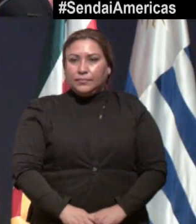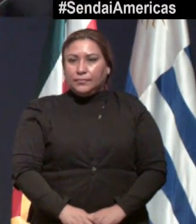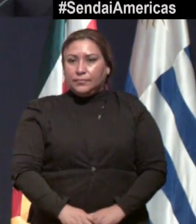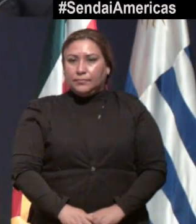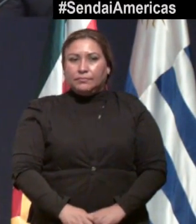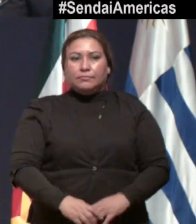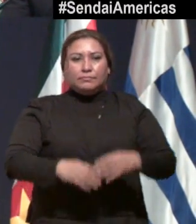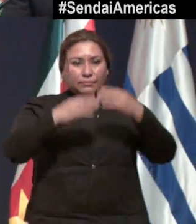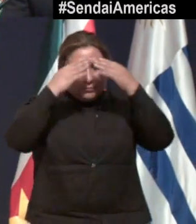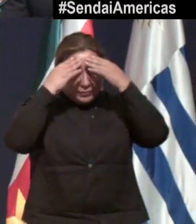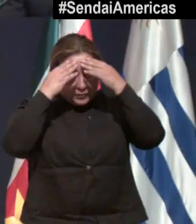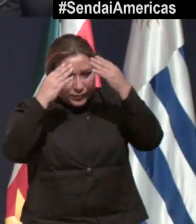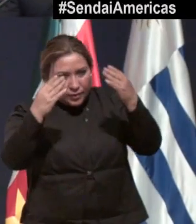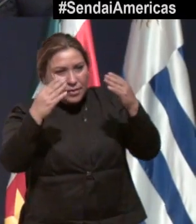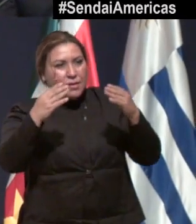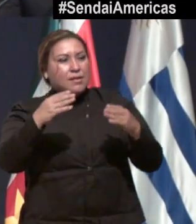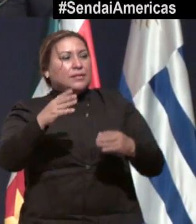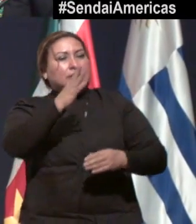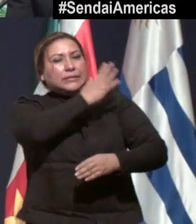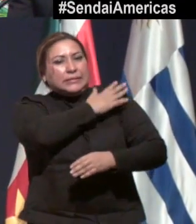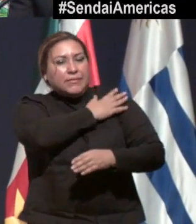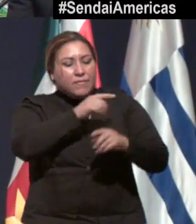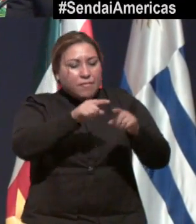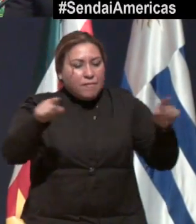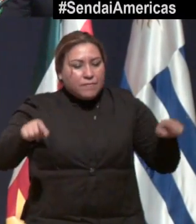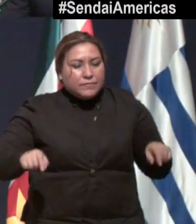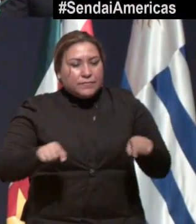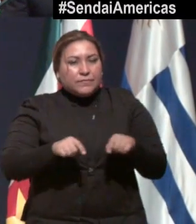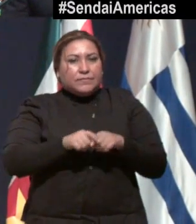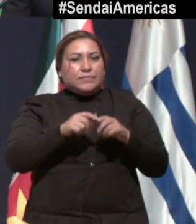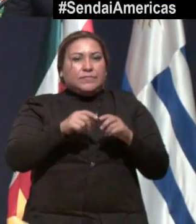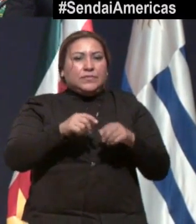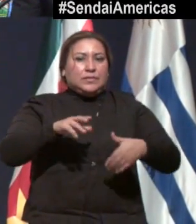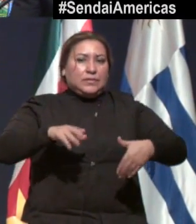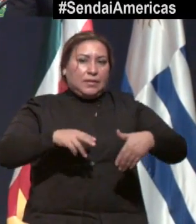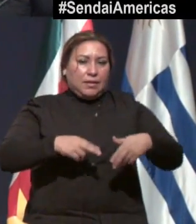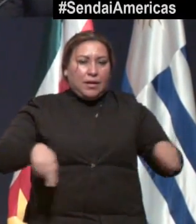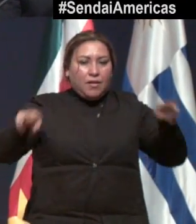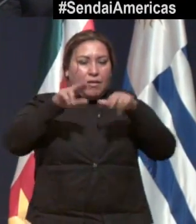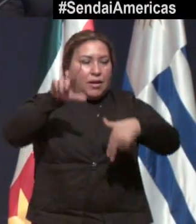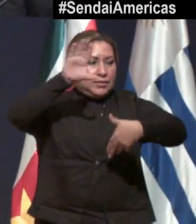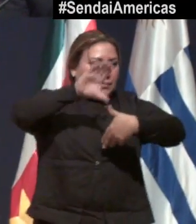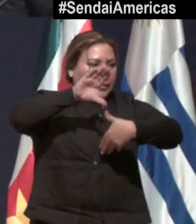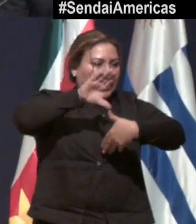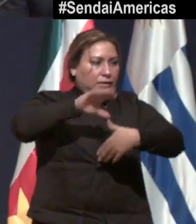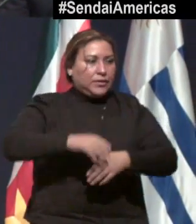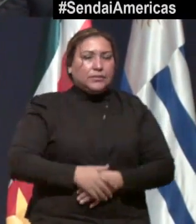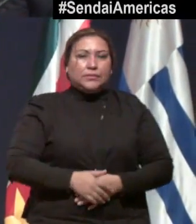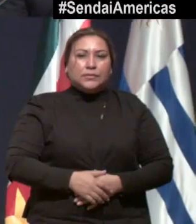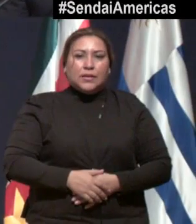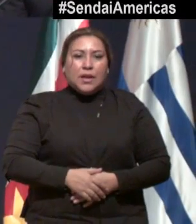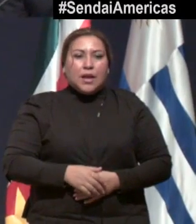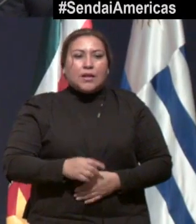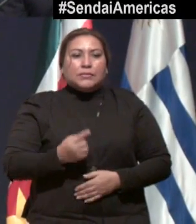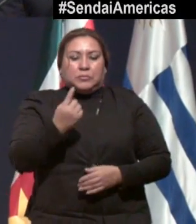Muchas gracias, don Ricardo Mena, jefe de la Oficina Regional para las Américas de la UNISDR. En la sesión 1, ya entrando